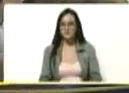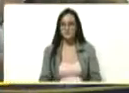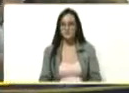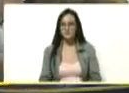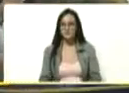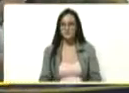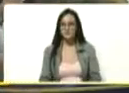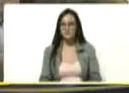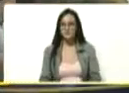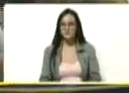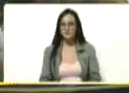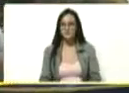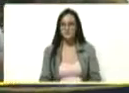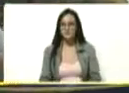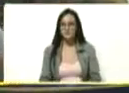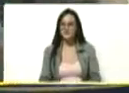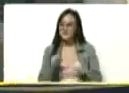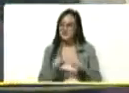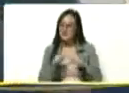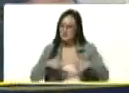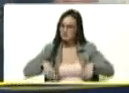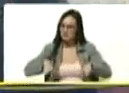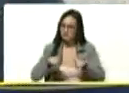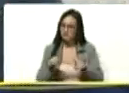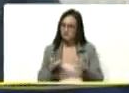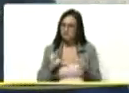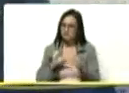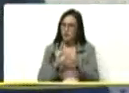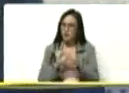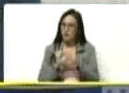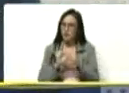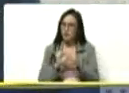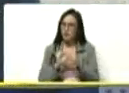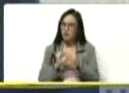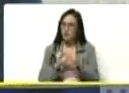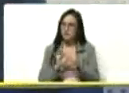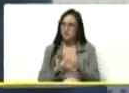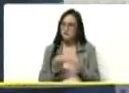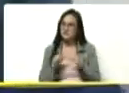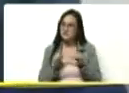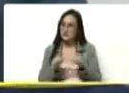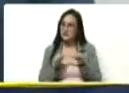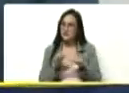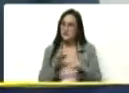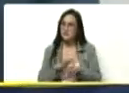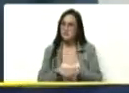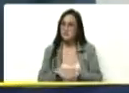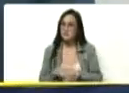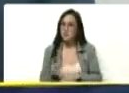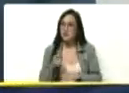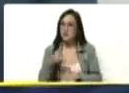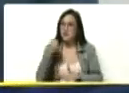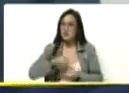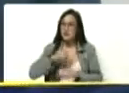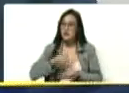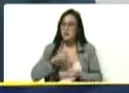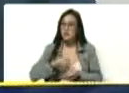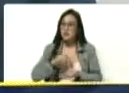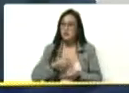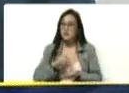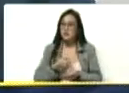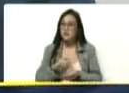Y tenemos que seguir abriendo espacio, ensanchando espacio, porque indiscutiblemente que la batalla